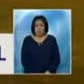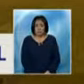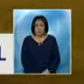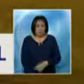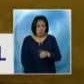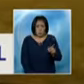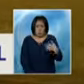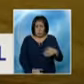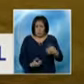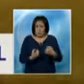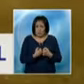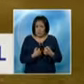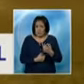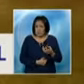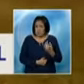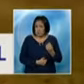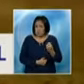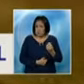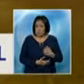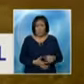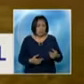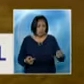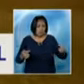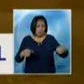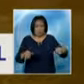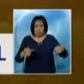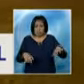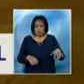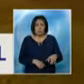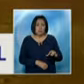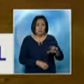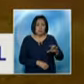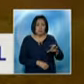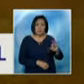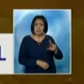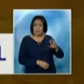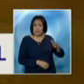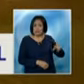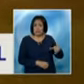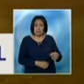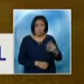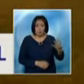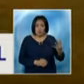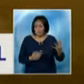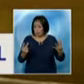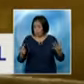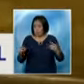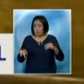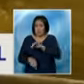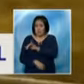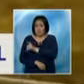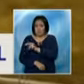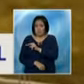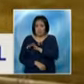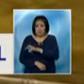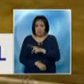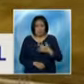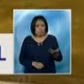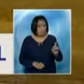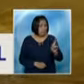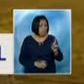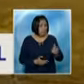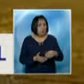La gresca se habría formado porque en el partido de ida, Cristal de Socorro ganó por 4-2 a Yampí. Sin embargo, la mala